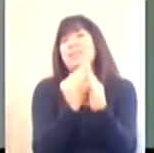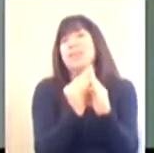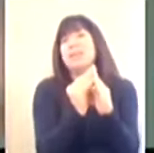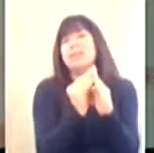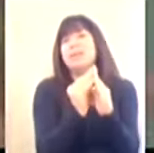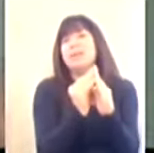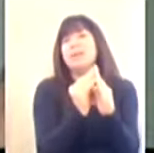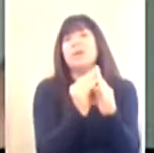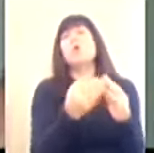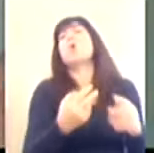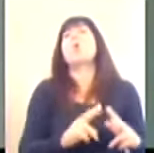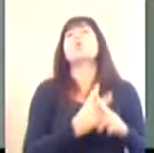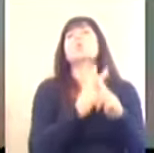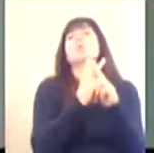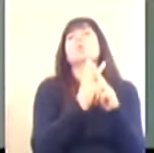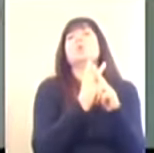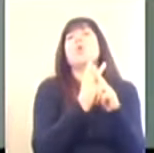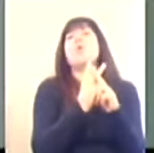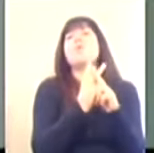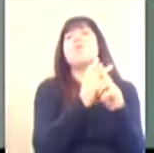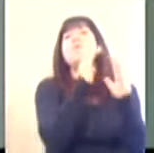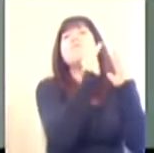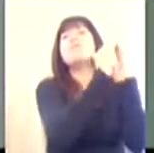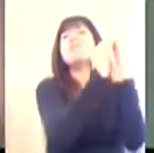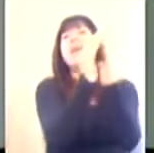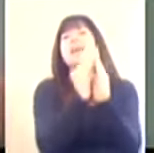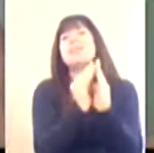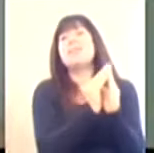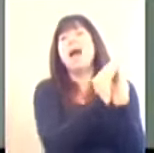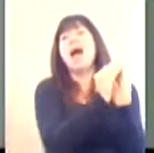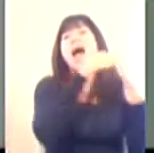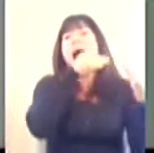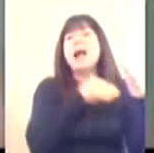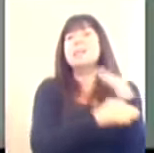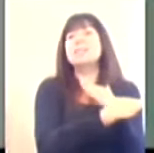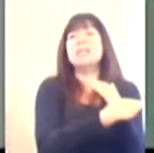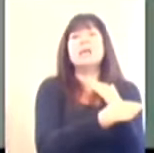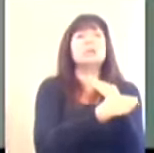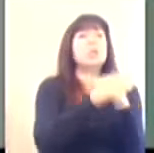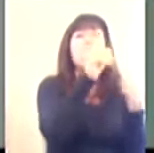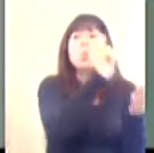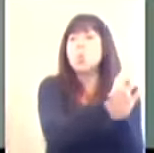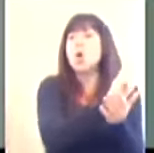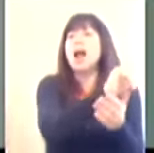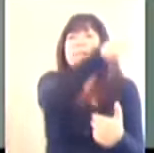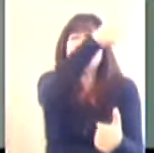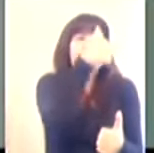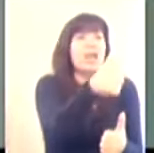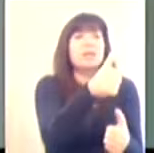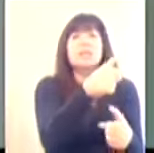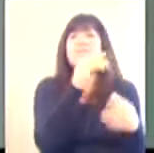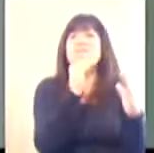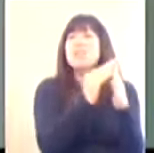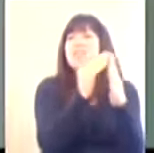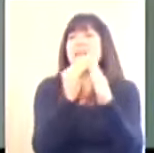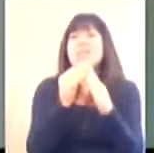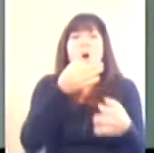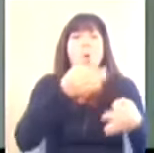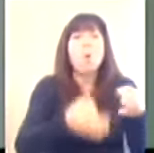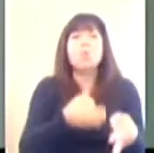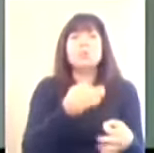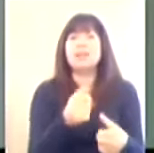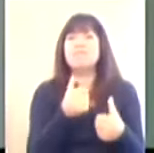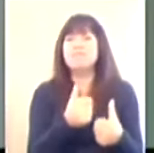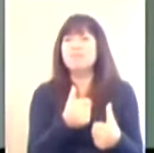en la construcción finalmente de viviendas con acceso democrático, viviendas dignas, viviendas justas para toda la población, encontramos